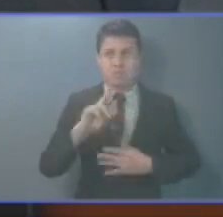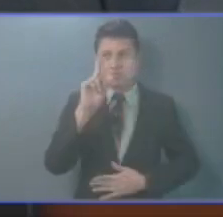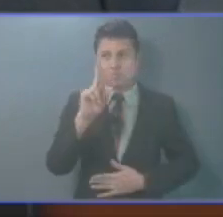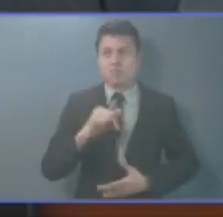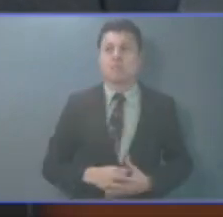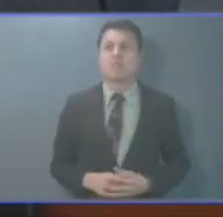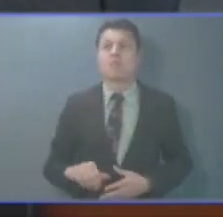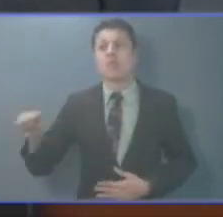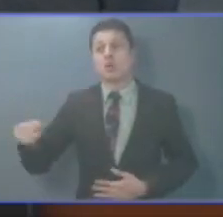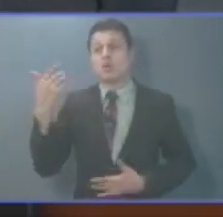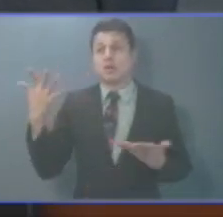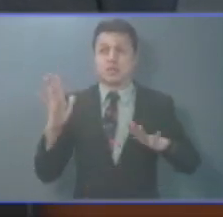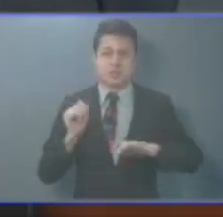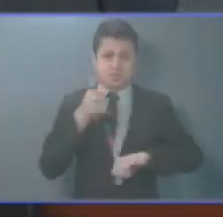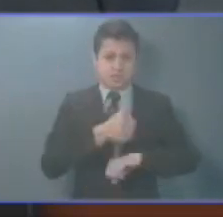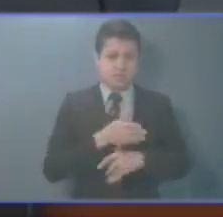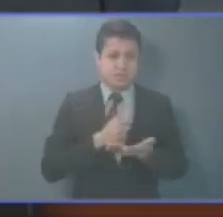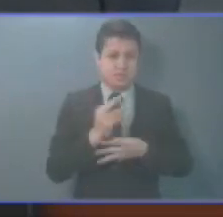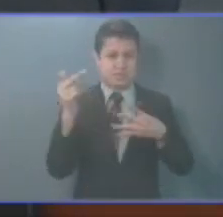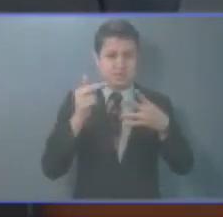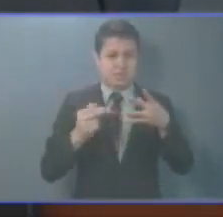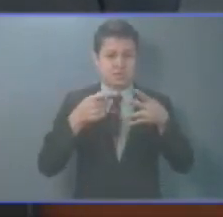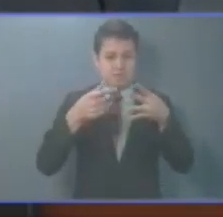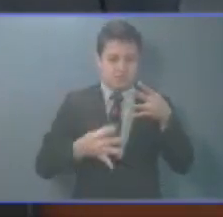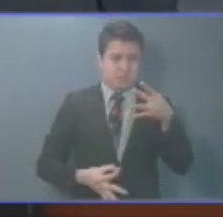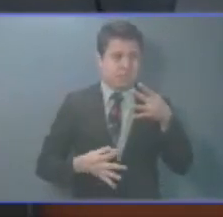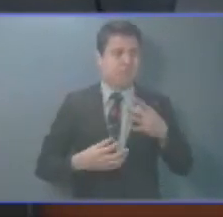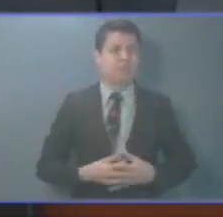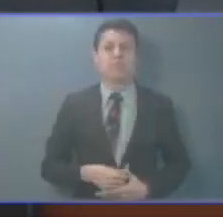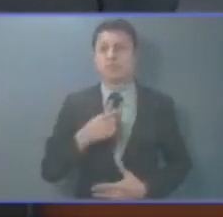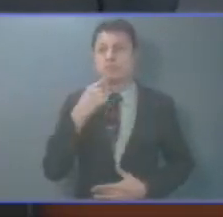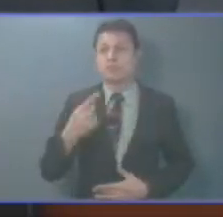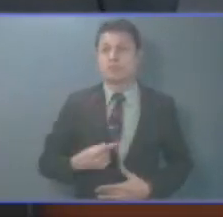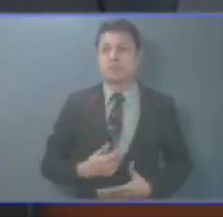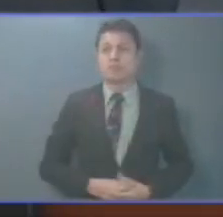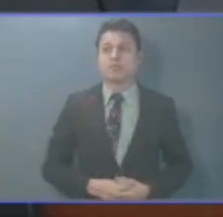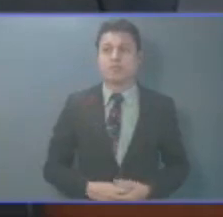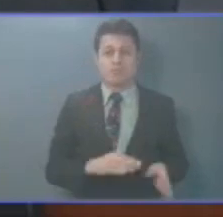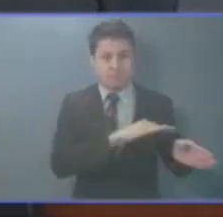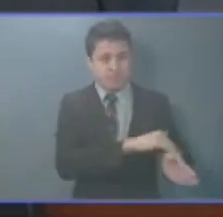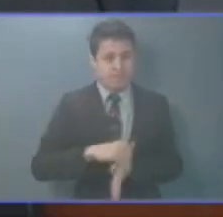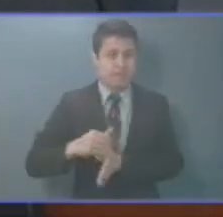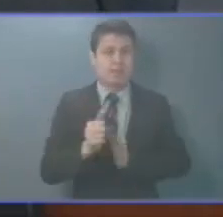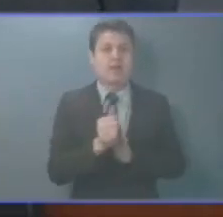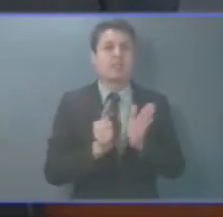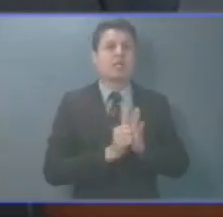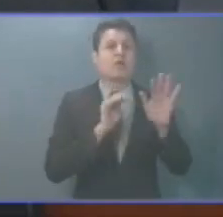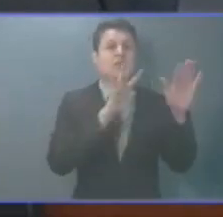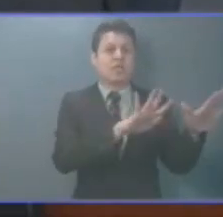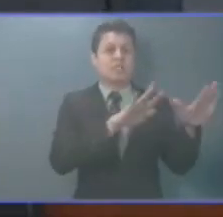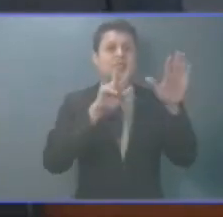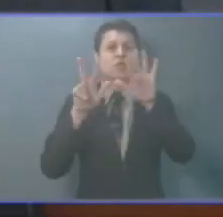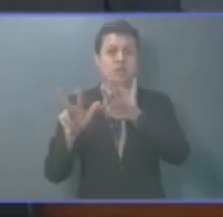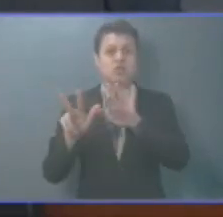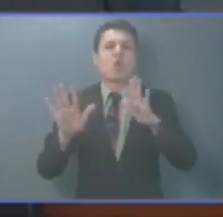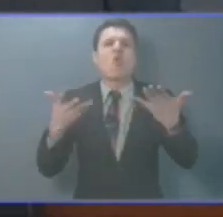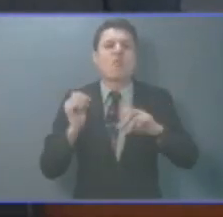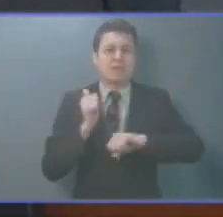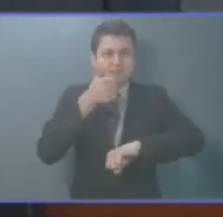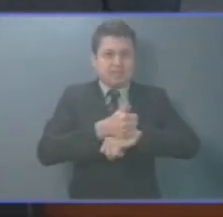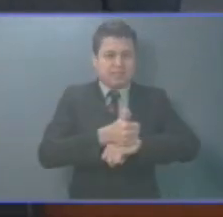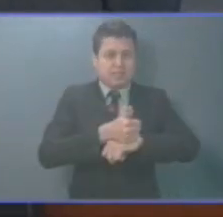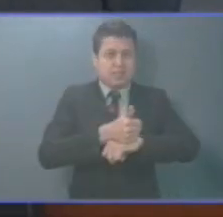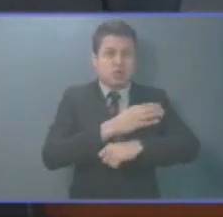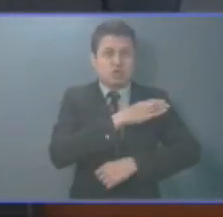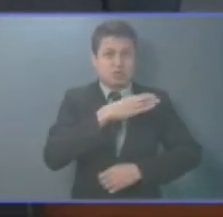Las demás establecidas por el ordenamiento jurídico. Conformación del Pleno. Artículo 18. El Pleno